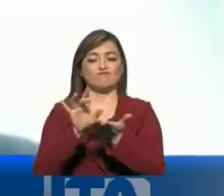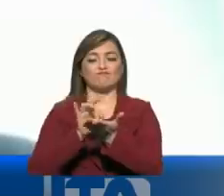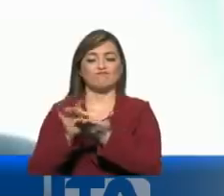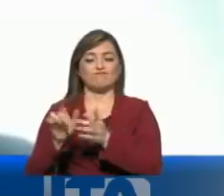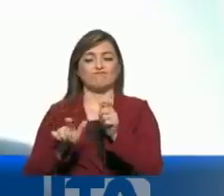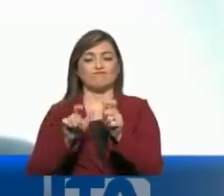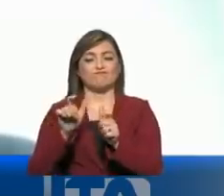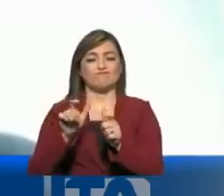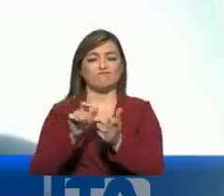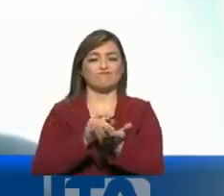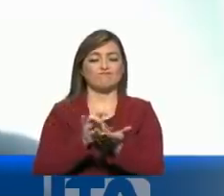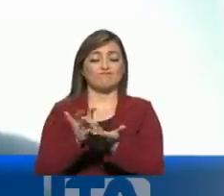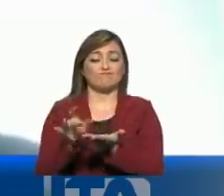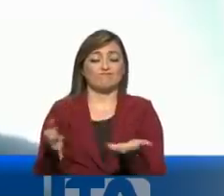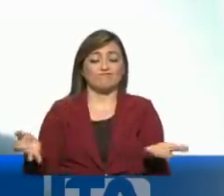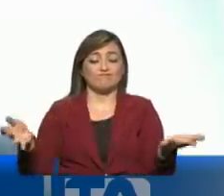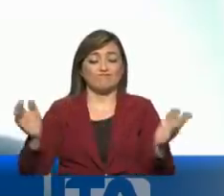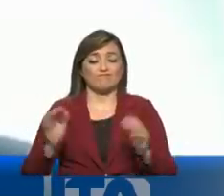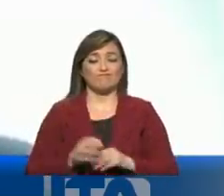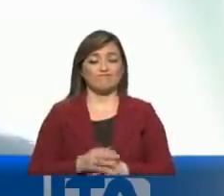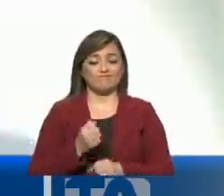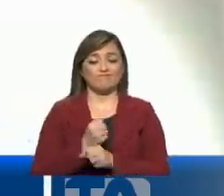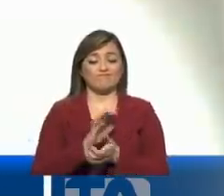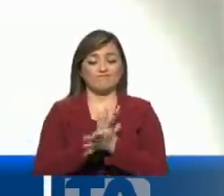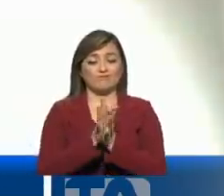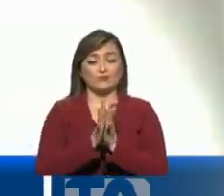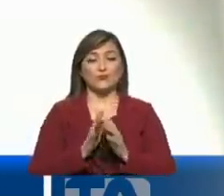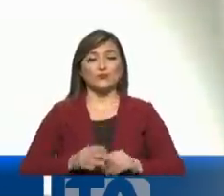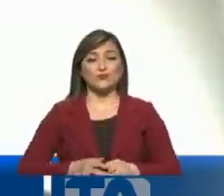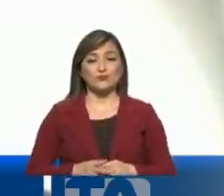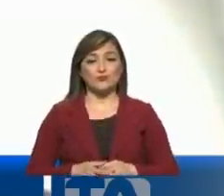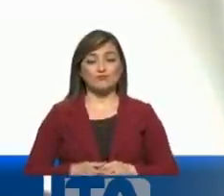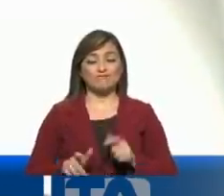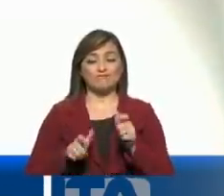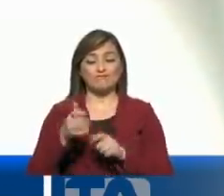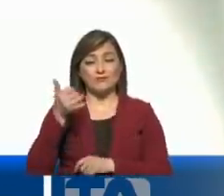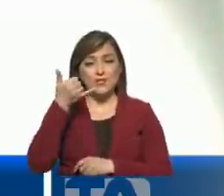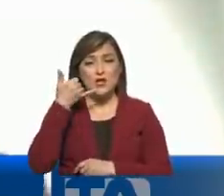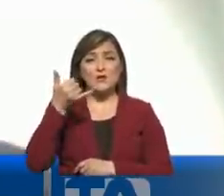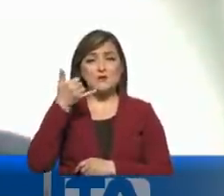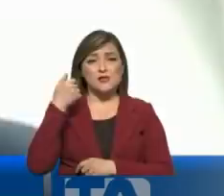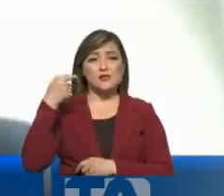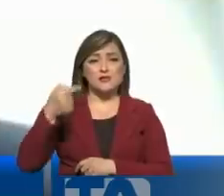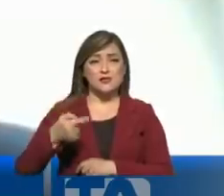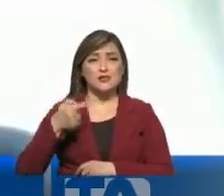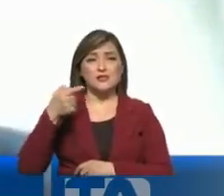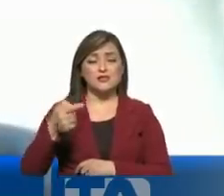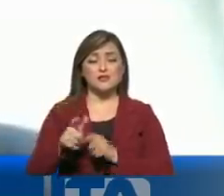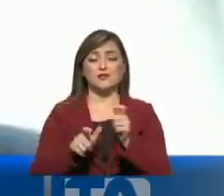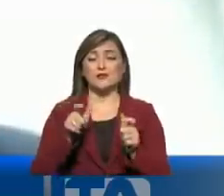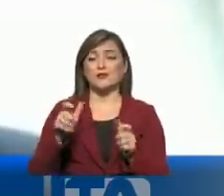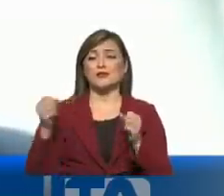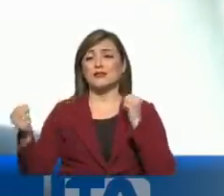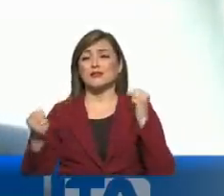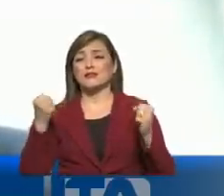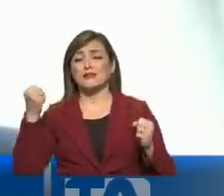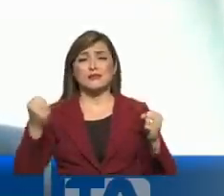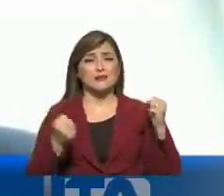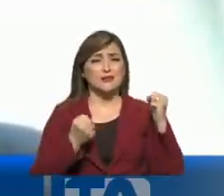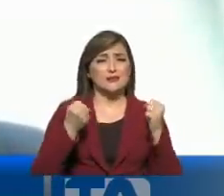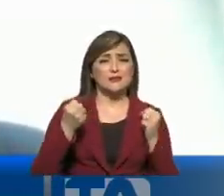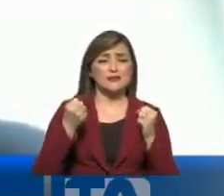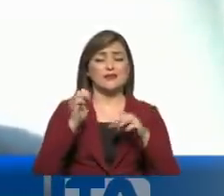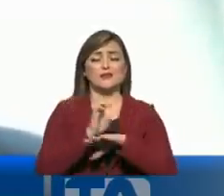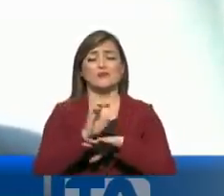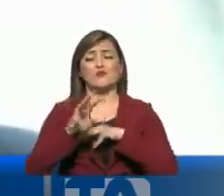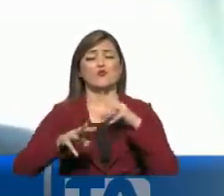se han quedado desempleados, sin trabajo, y esas personas nos llaman todos los días. O sea, la gente está desesperada, María Gracia. La gente en nuestro